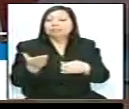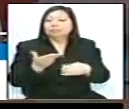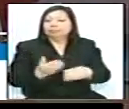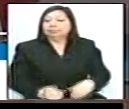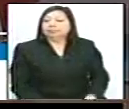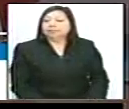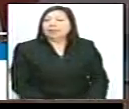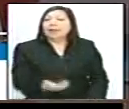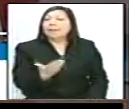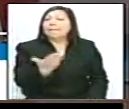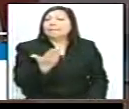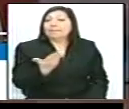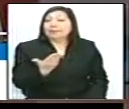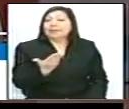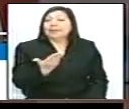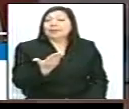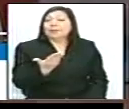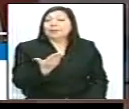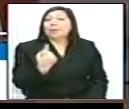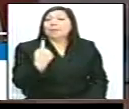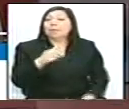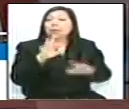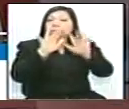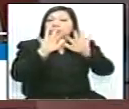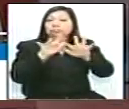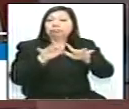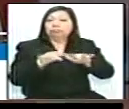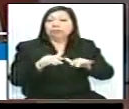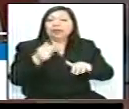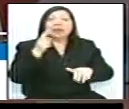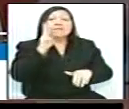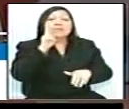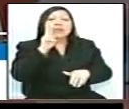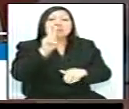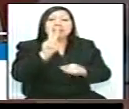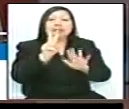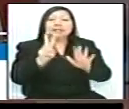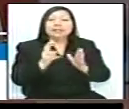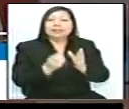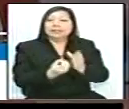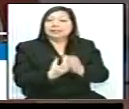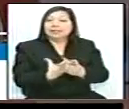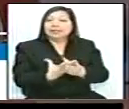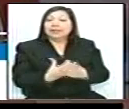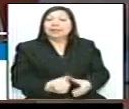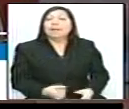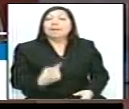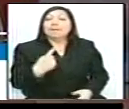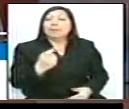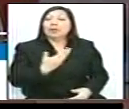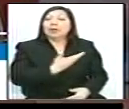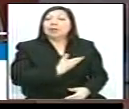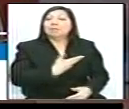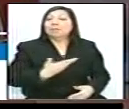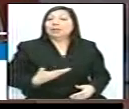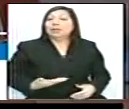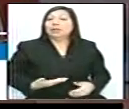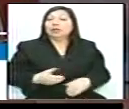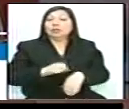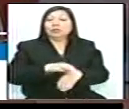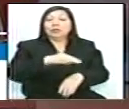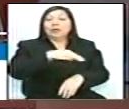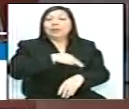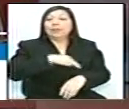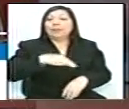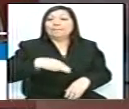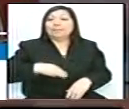a la petición formulada por escrito el pasado viernes 27 de septiembre por el presidente del Consejo de